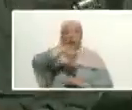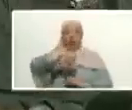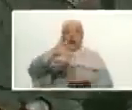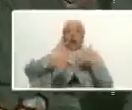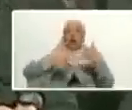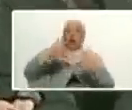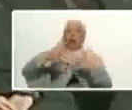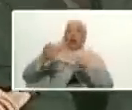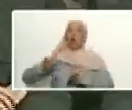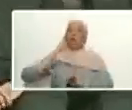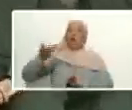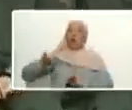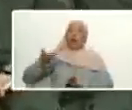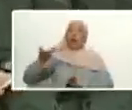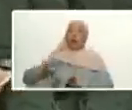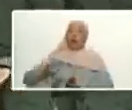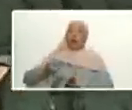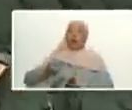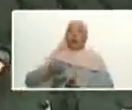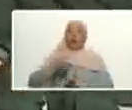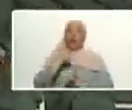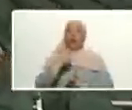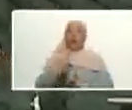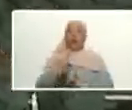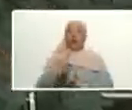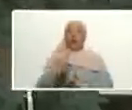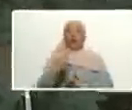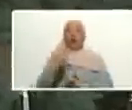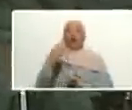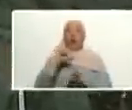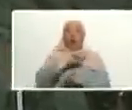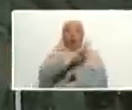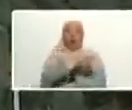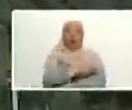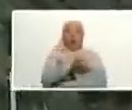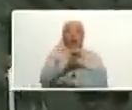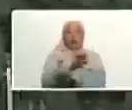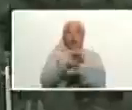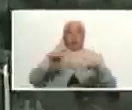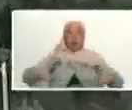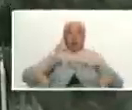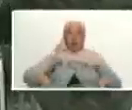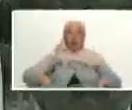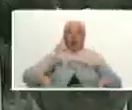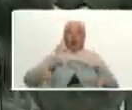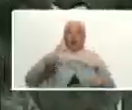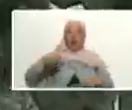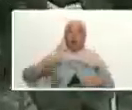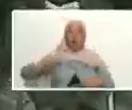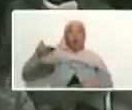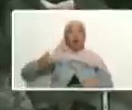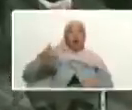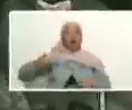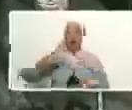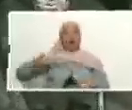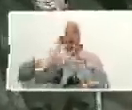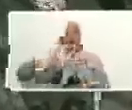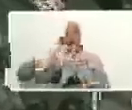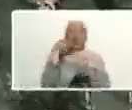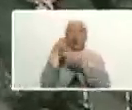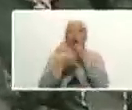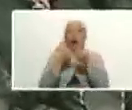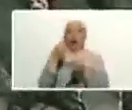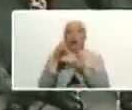este importante acto ha resaltado el papel de la Fuerza Armada Nacional Bolivariana pegada a la Constitución de